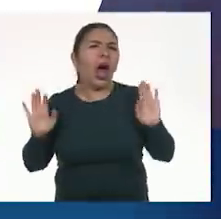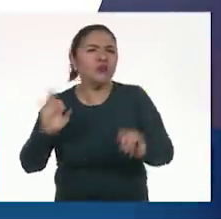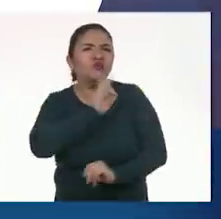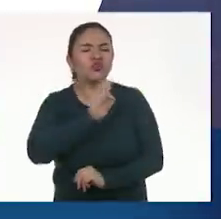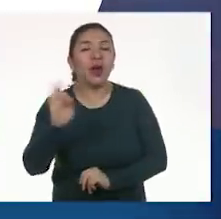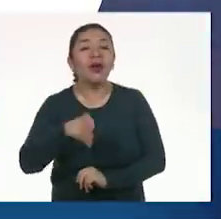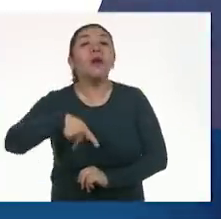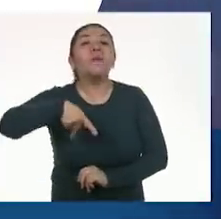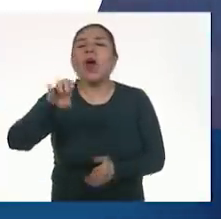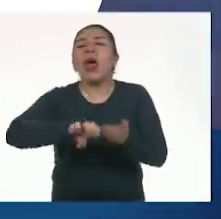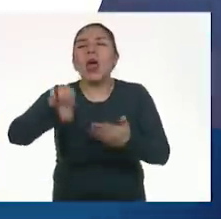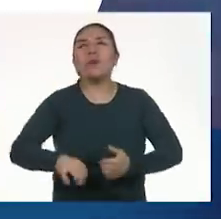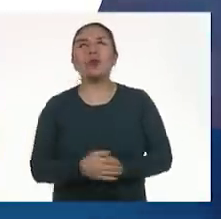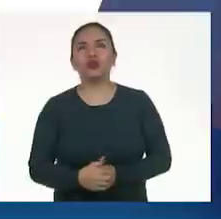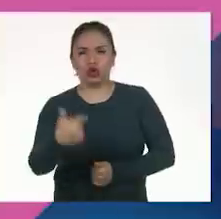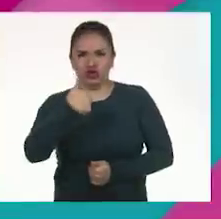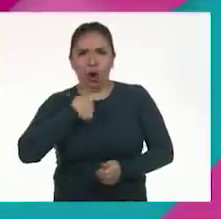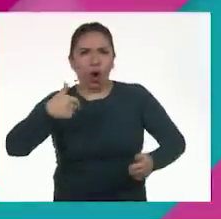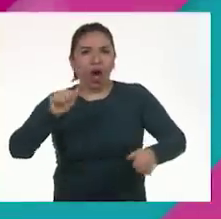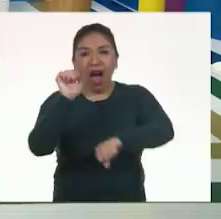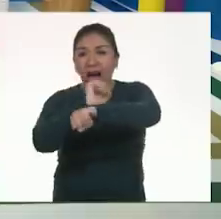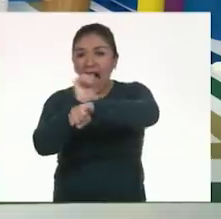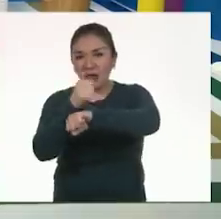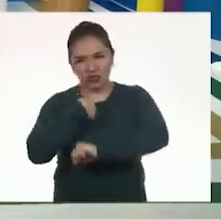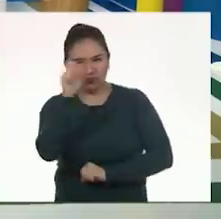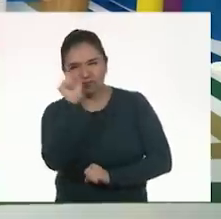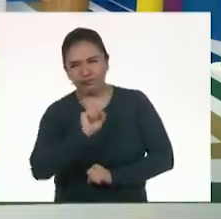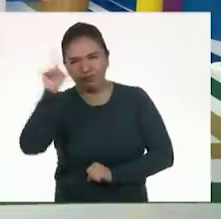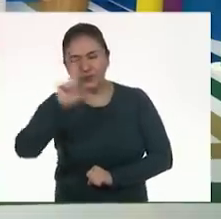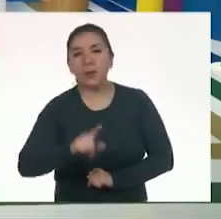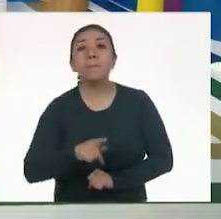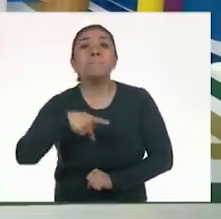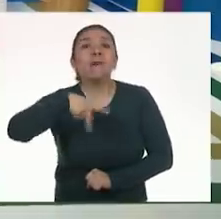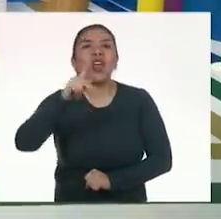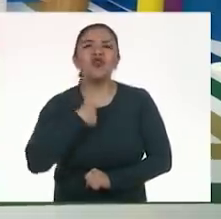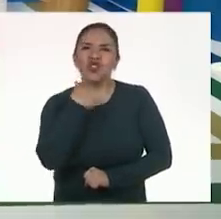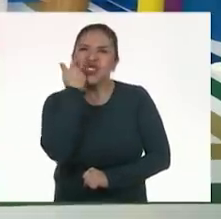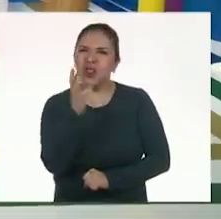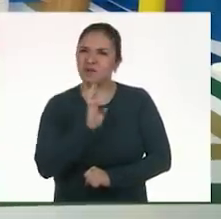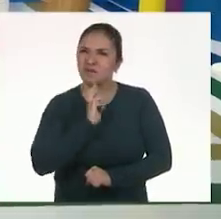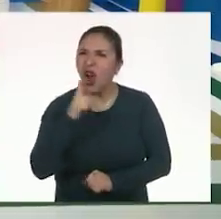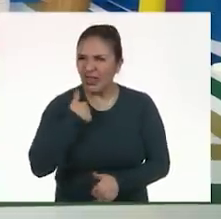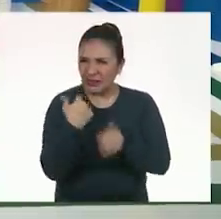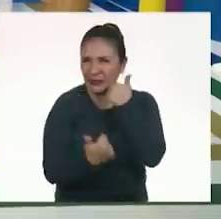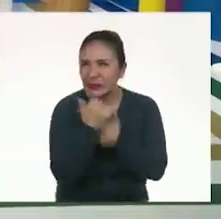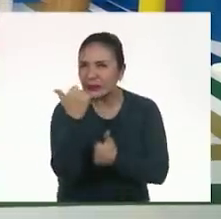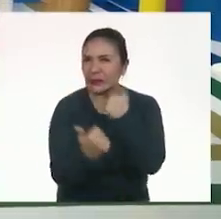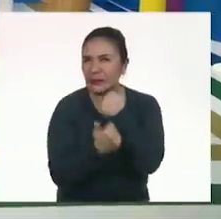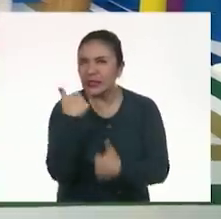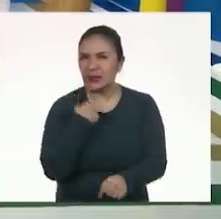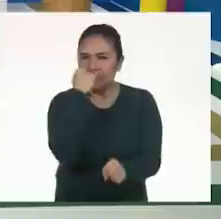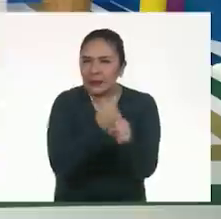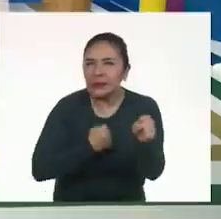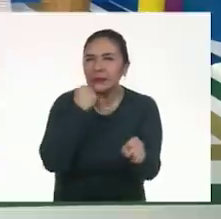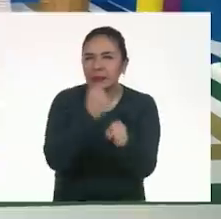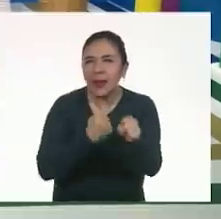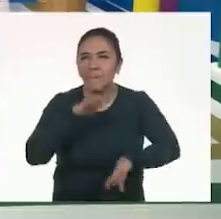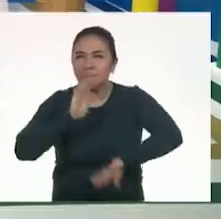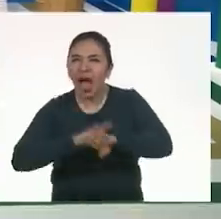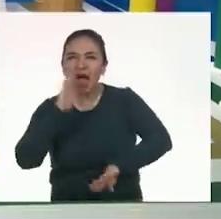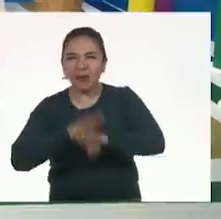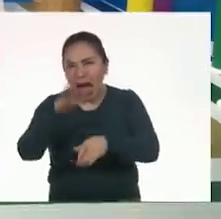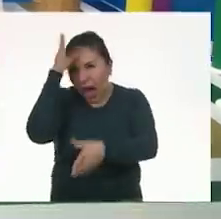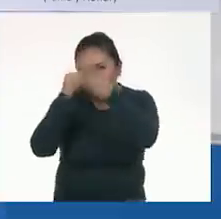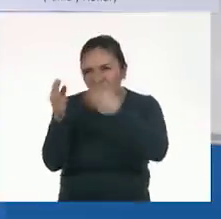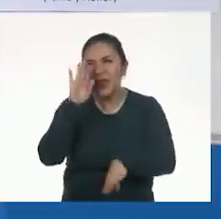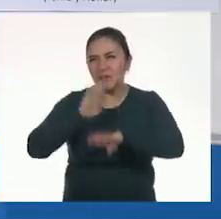que yo soy muy bueno para actuar, ¿no? Pero quiero ser mejor y entonces practico, hago cosas, me enfrento a retos